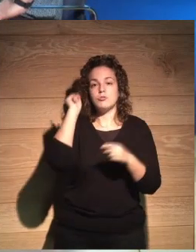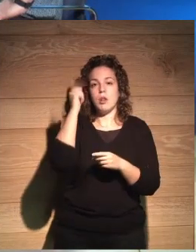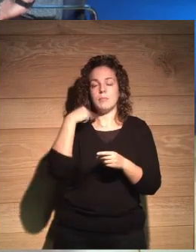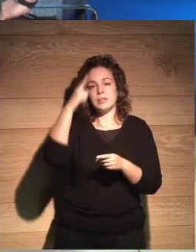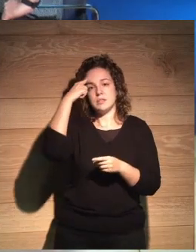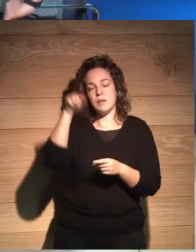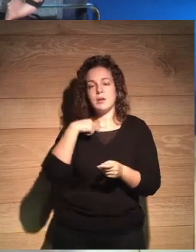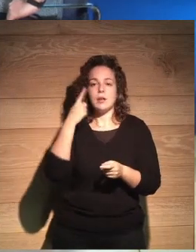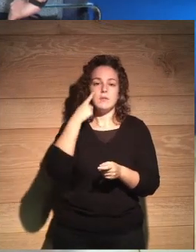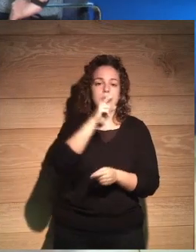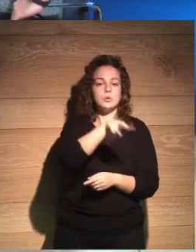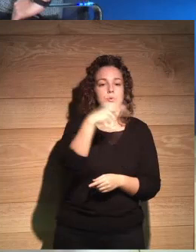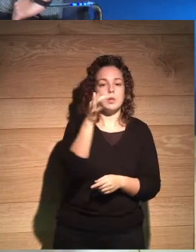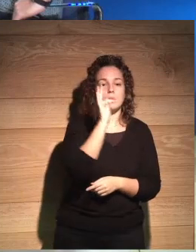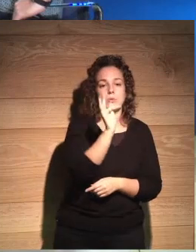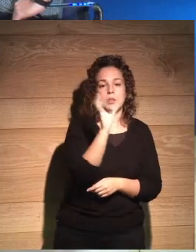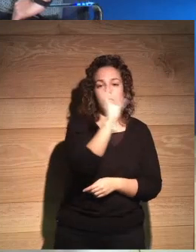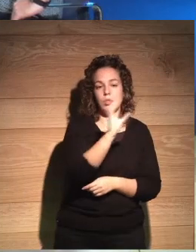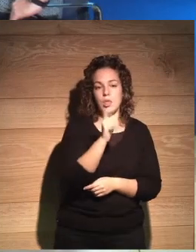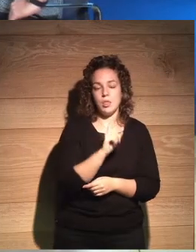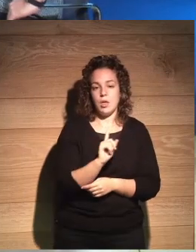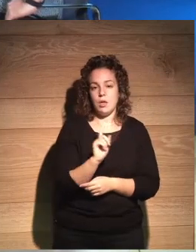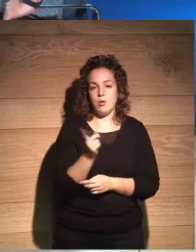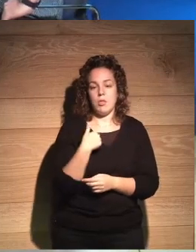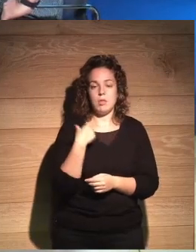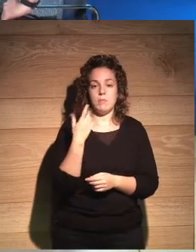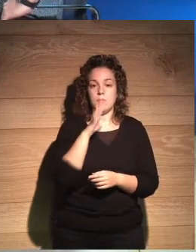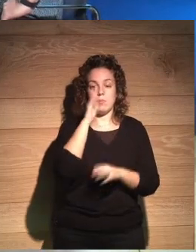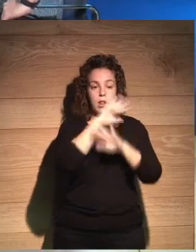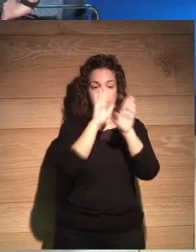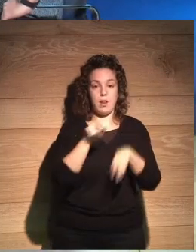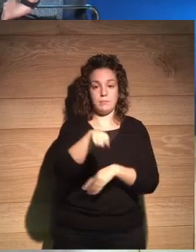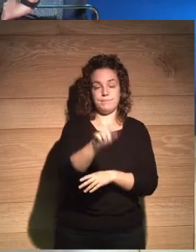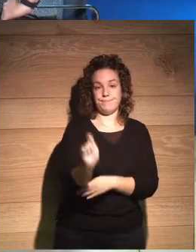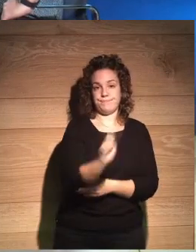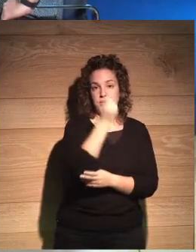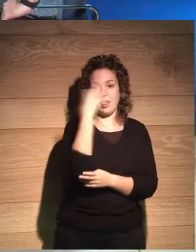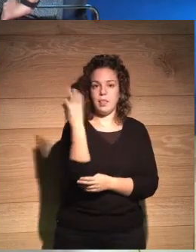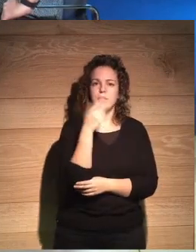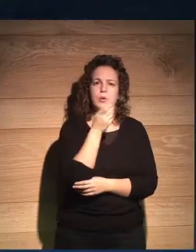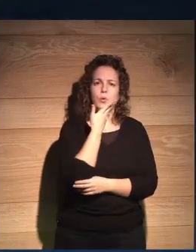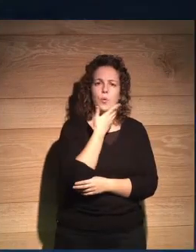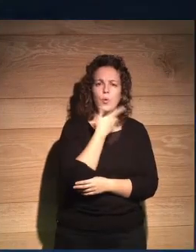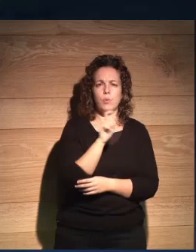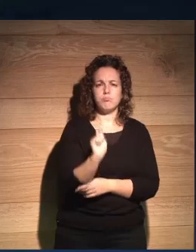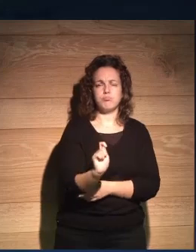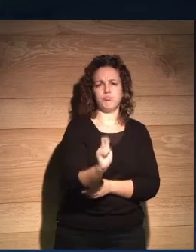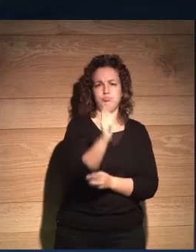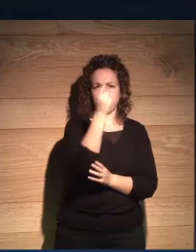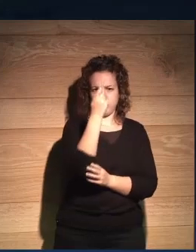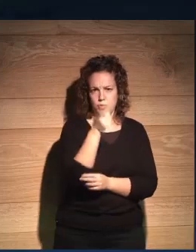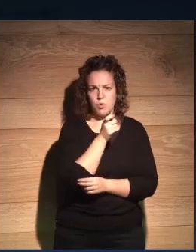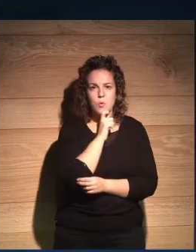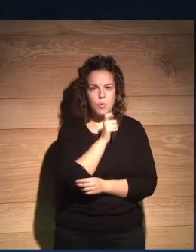debe saber los resultados positivos de la ciencia, no debe saber, al final se ha logrado esto, debe conocer el camino. Entre